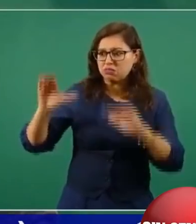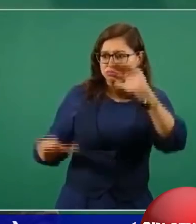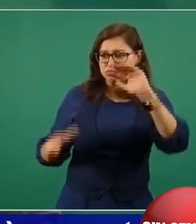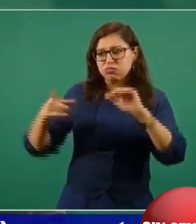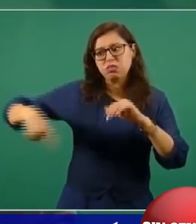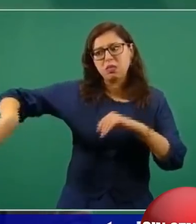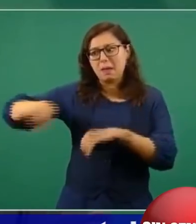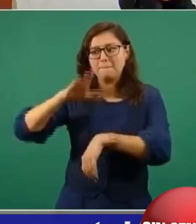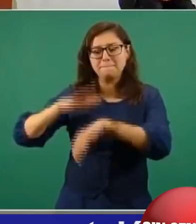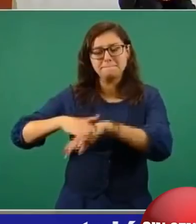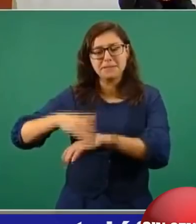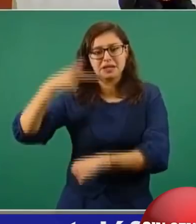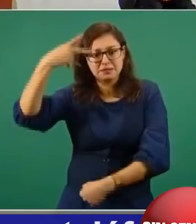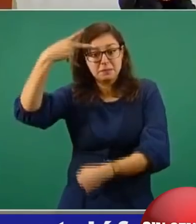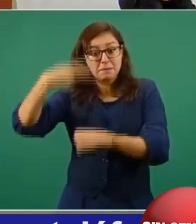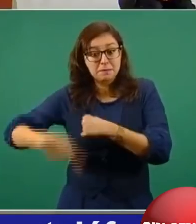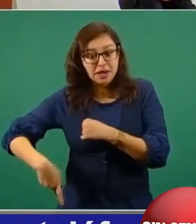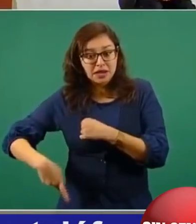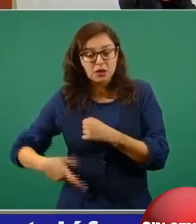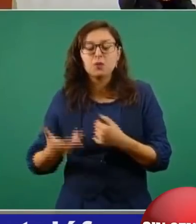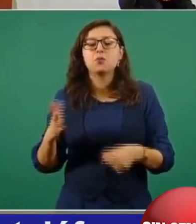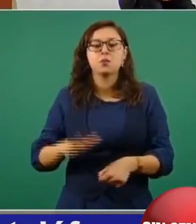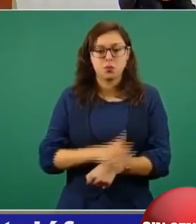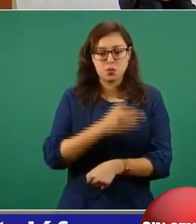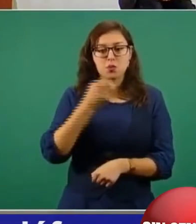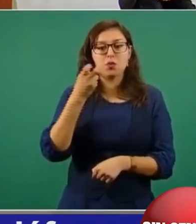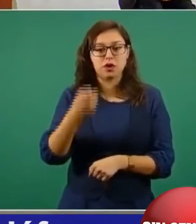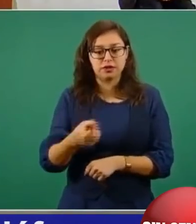de la vigilancia epidemiológica. Y eso lo que nos lleva es a